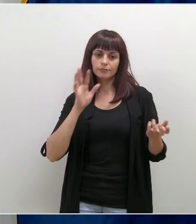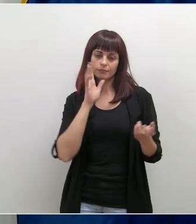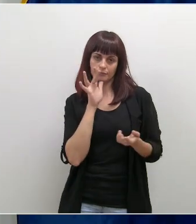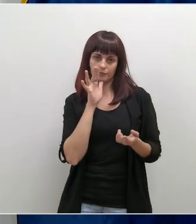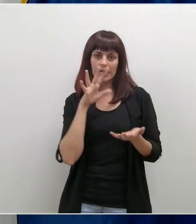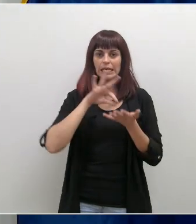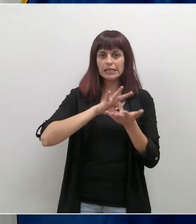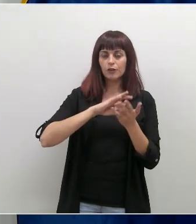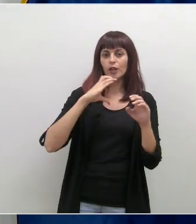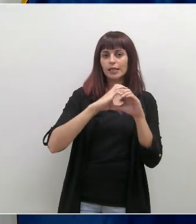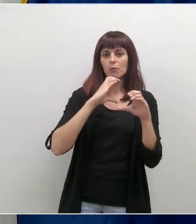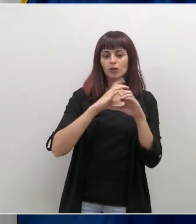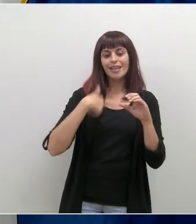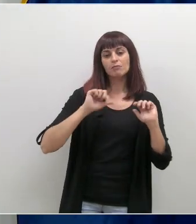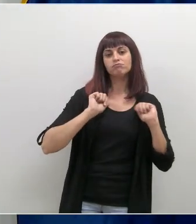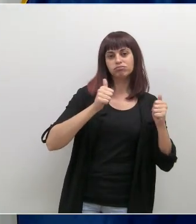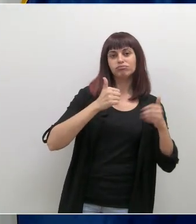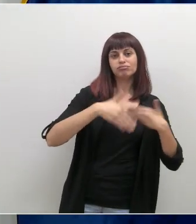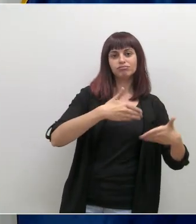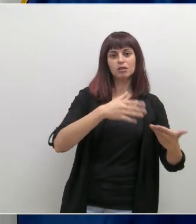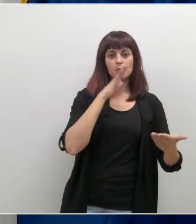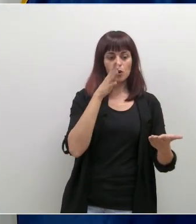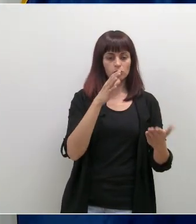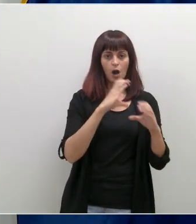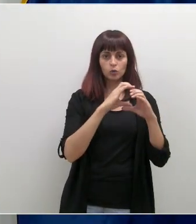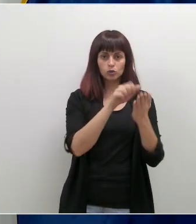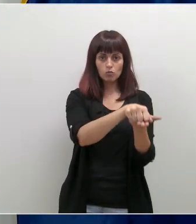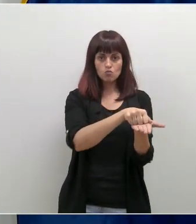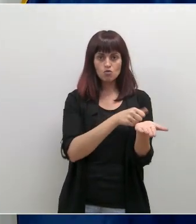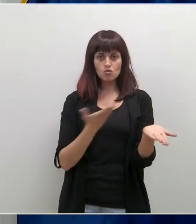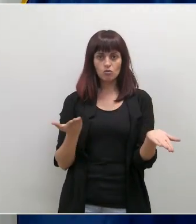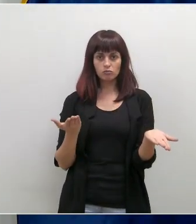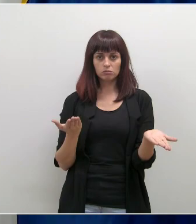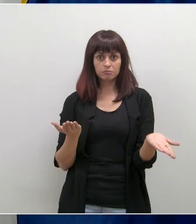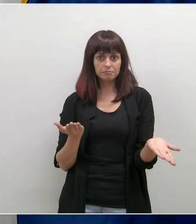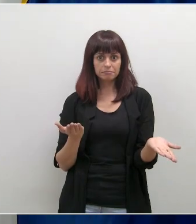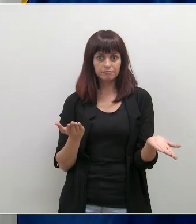todos los servicios de transporte cuando van a ir fundamentalmente vacíos, las caídas de tráfico que hay en